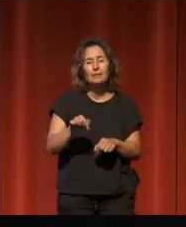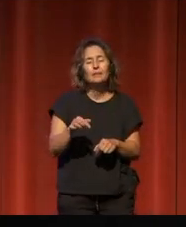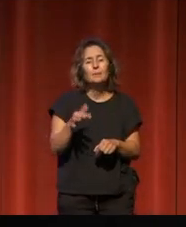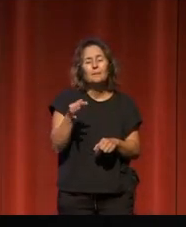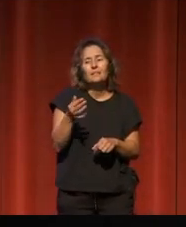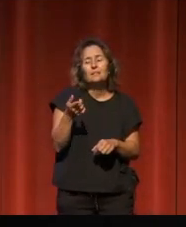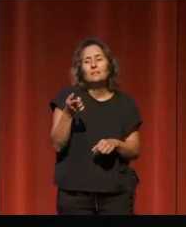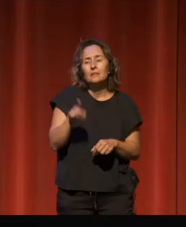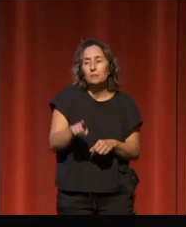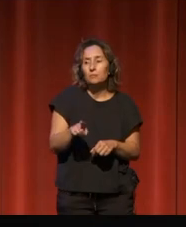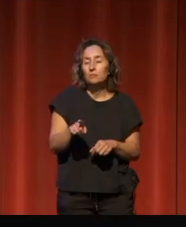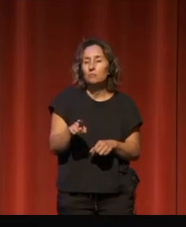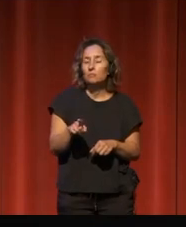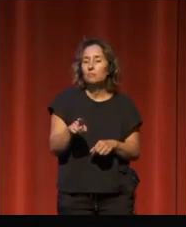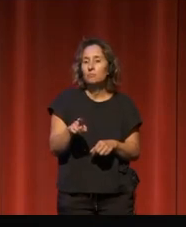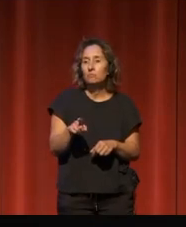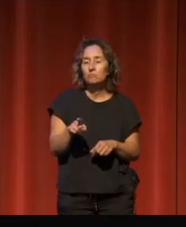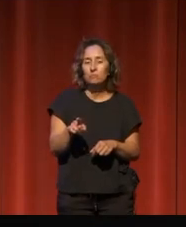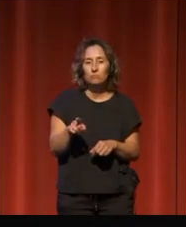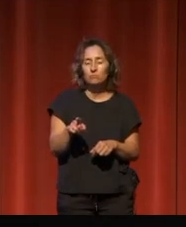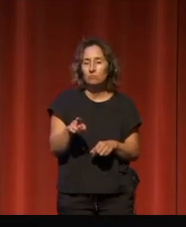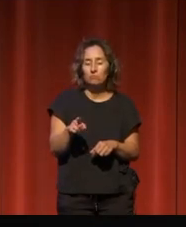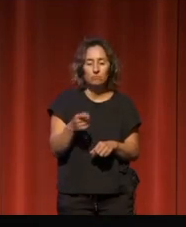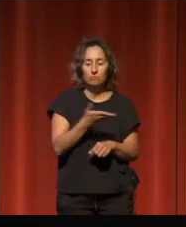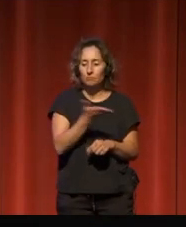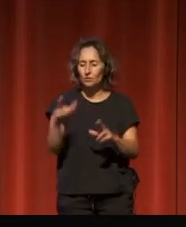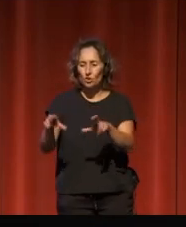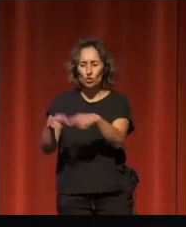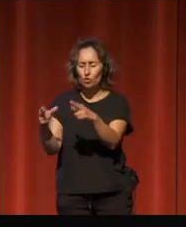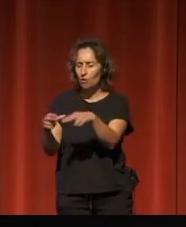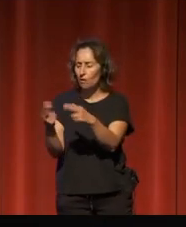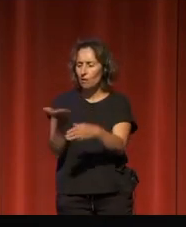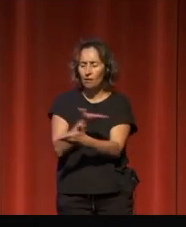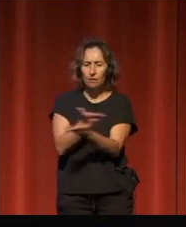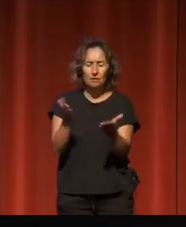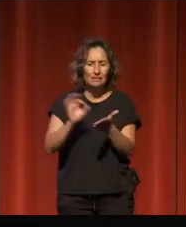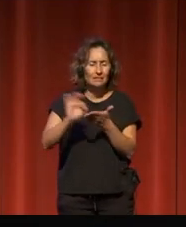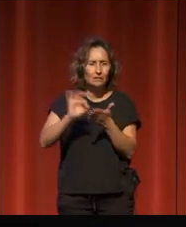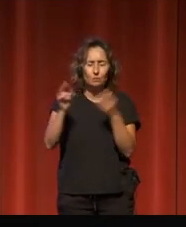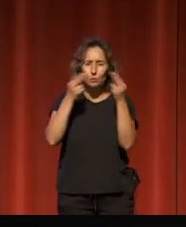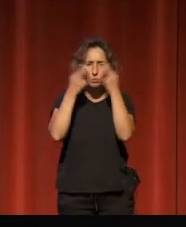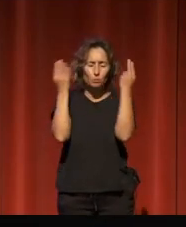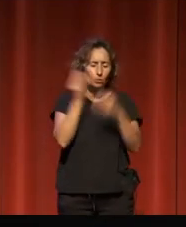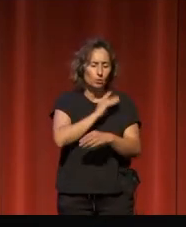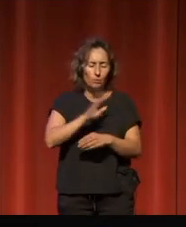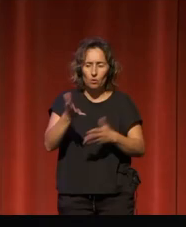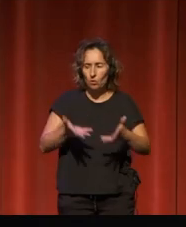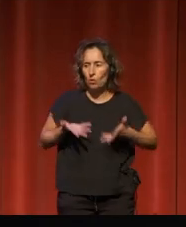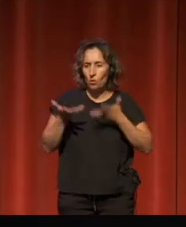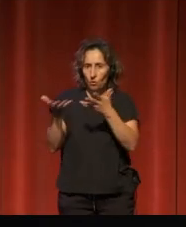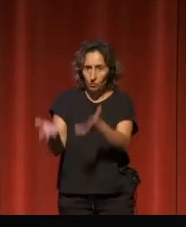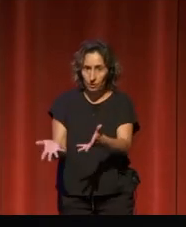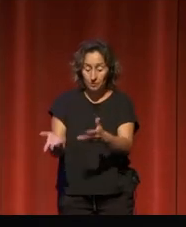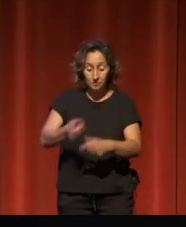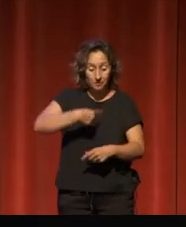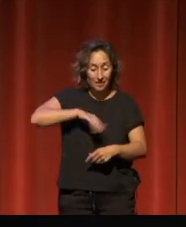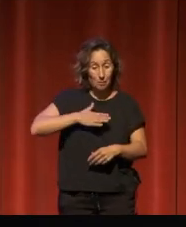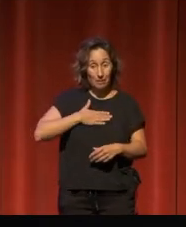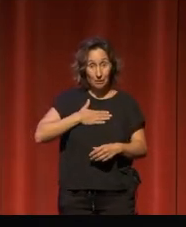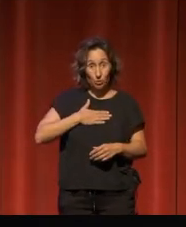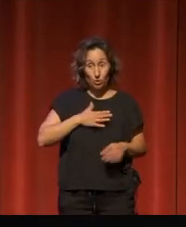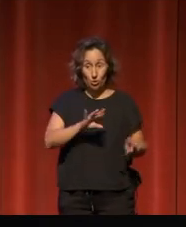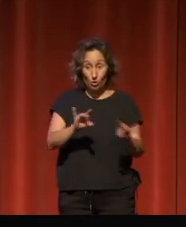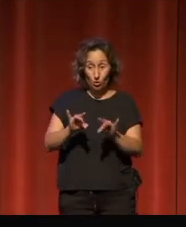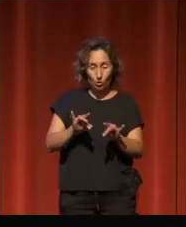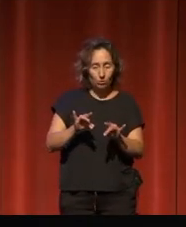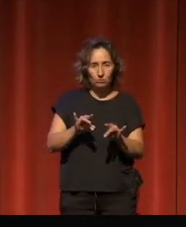colaborar para seguir poniendo a disposición de la sociedad los mejores servicios públicos y ese patrimonio inmenso y enriquecedor que es